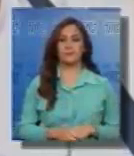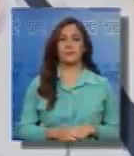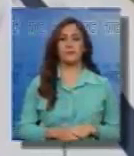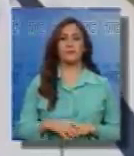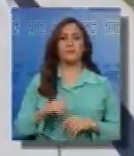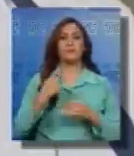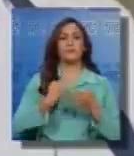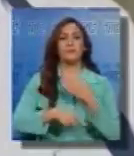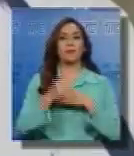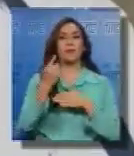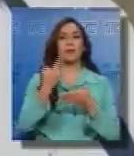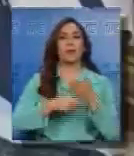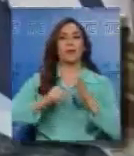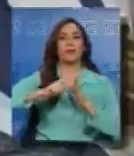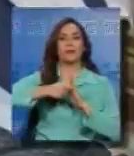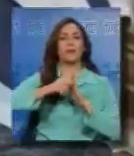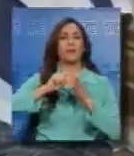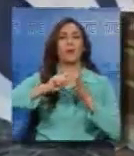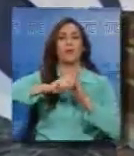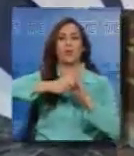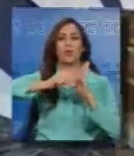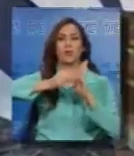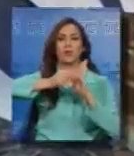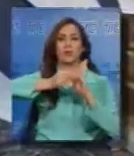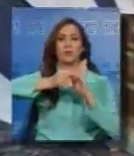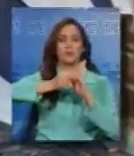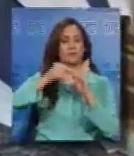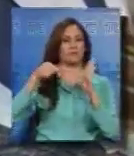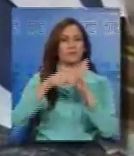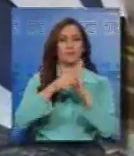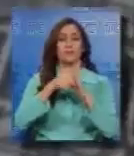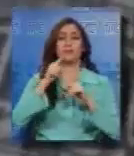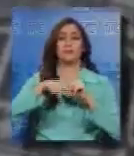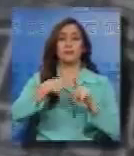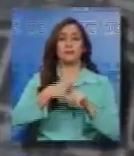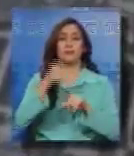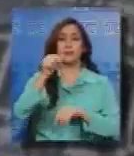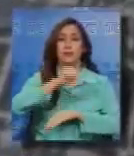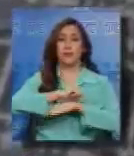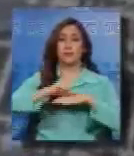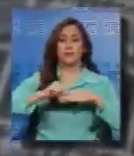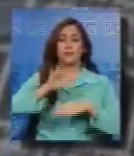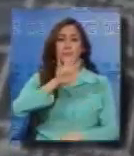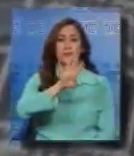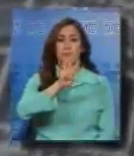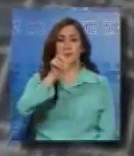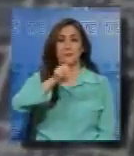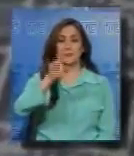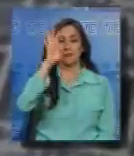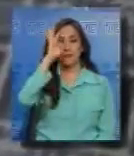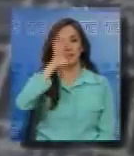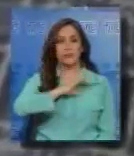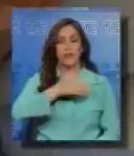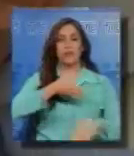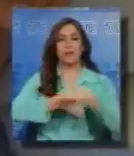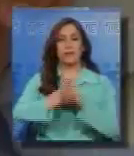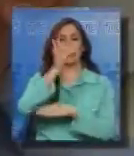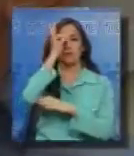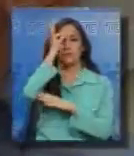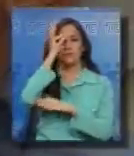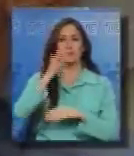una plaqueta de tornillos. 7 policías fueron dados de alta luego de ser operados. 54 agentes ingresaron al hospital el día